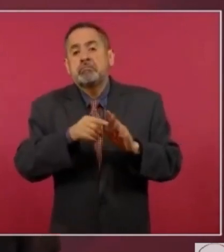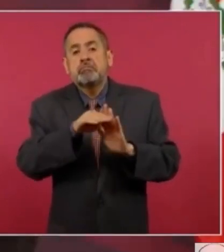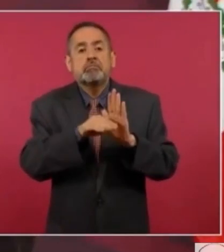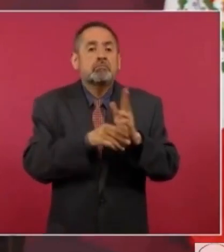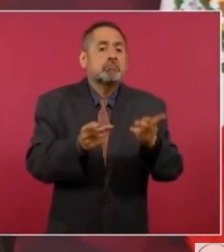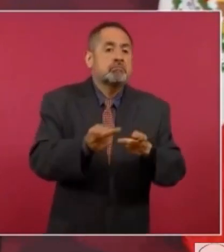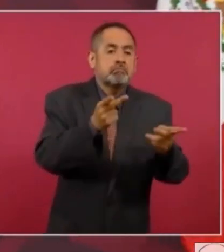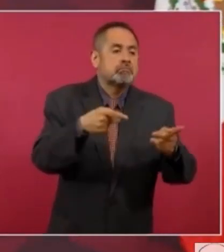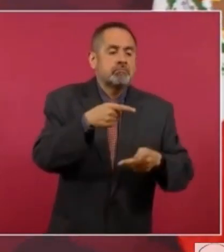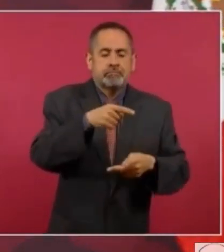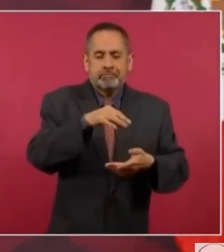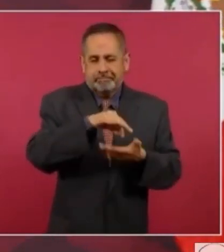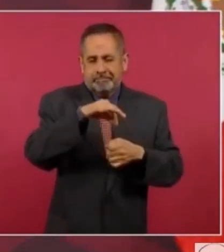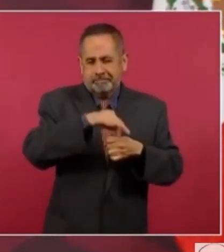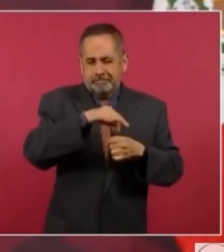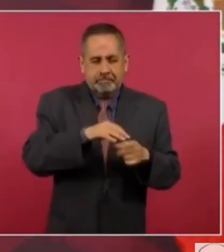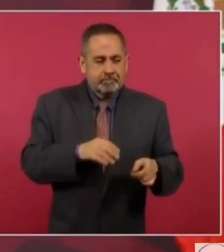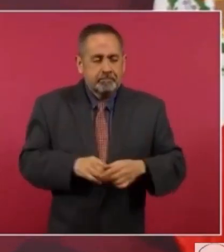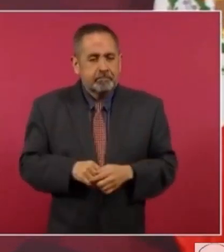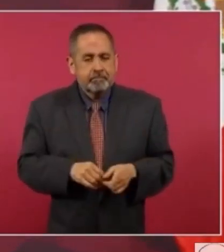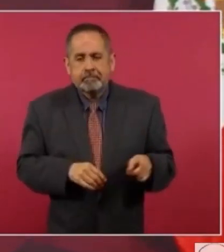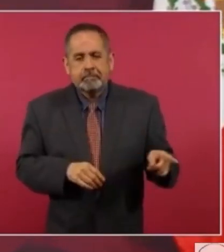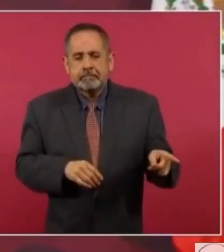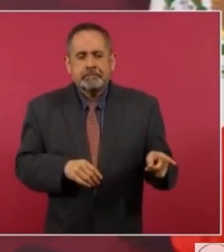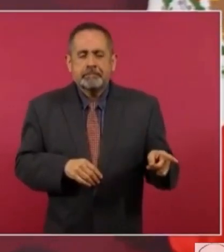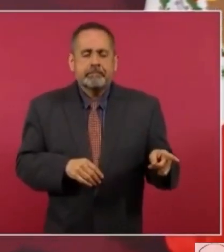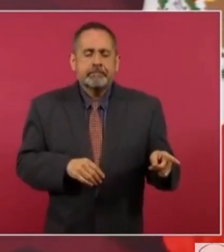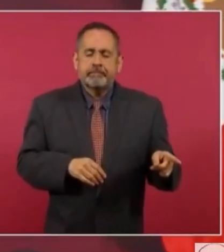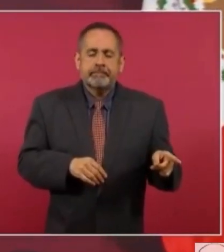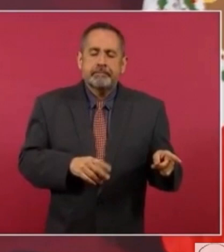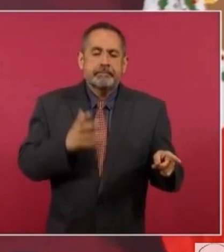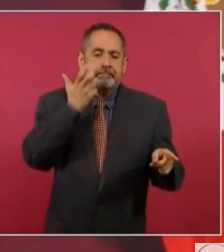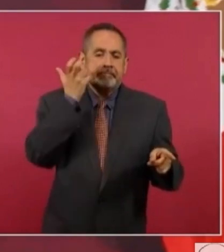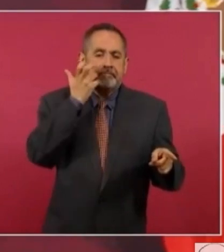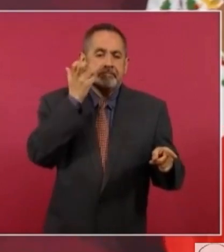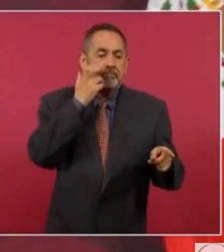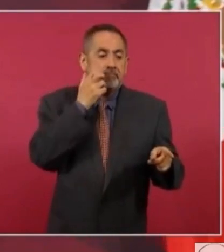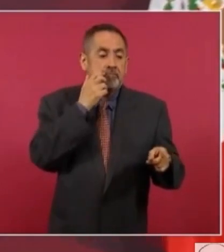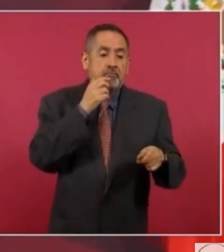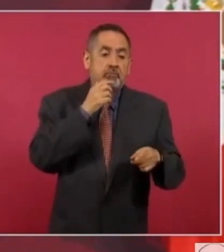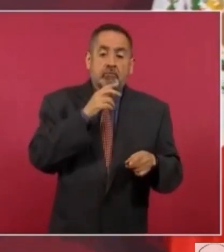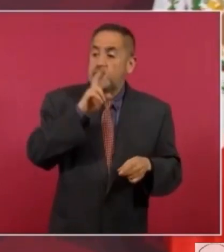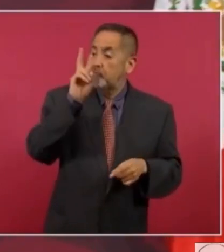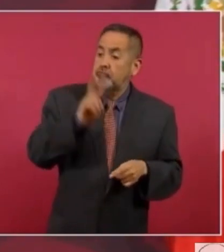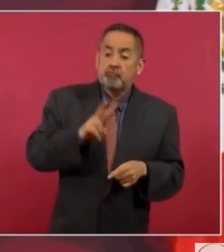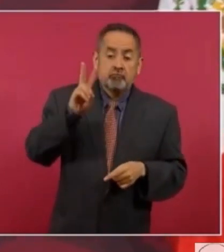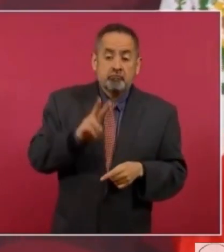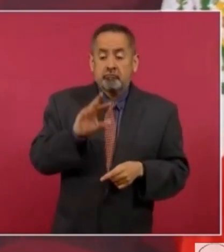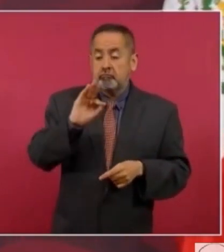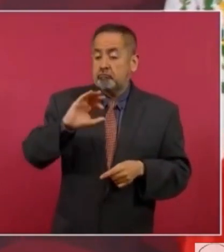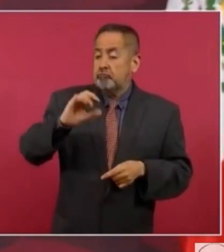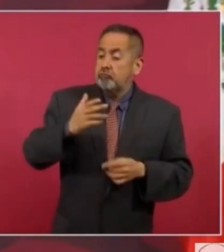y inflaban a Calderón.